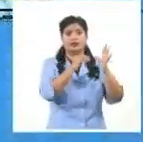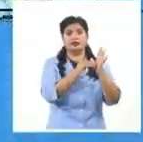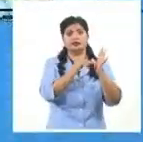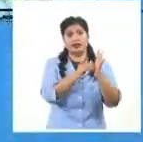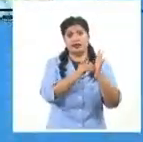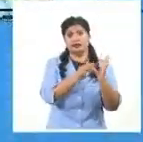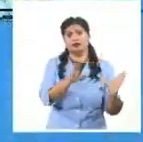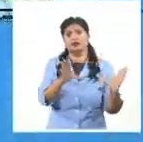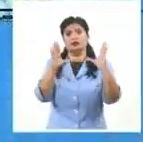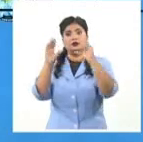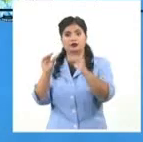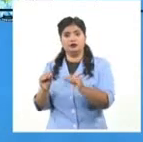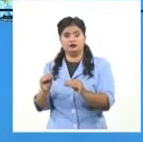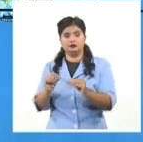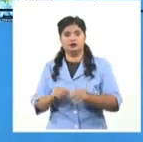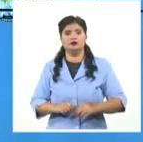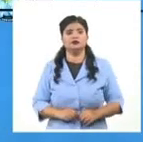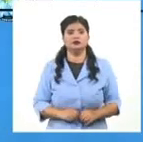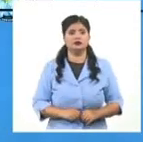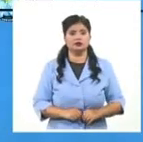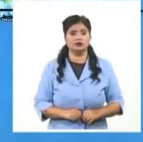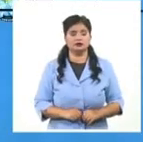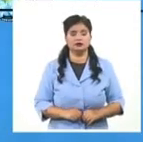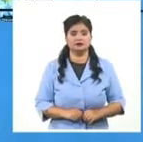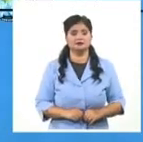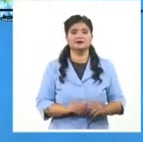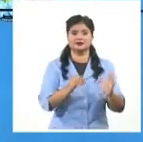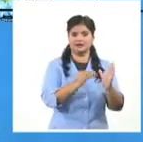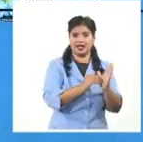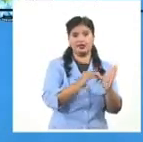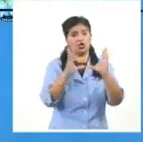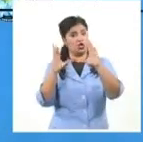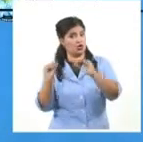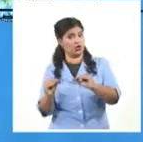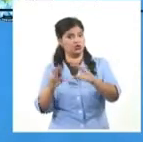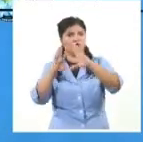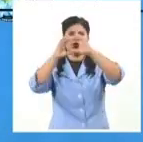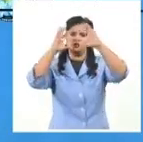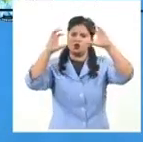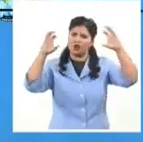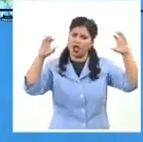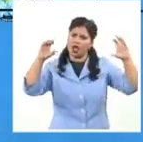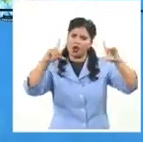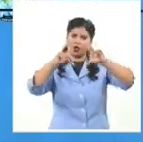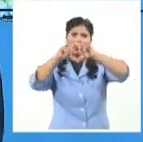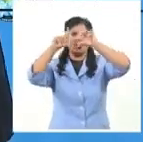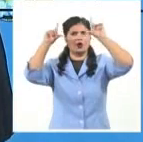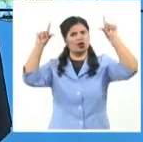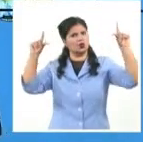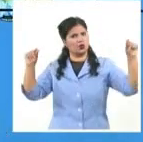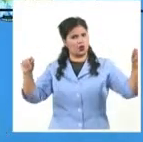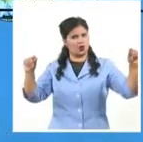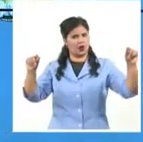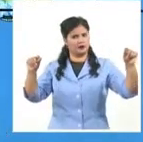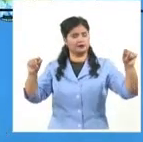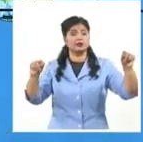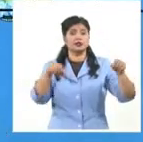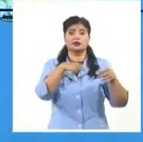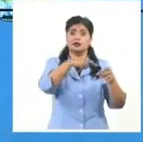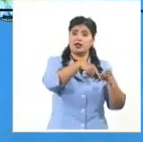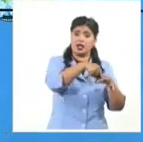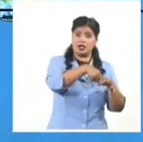el pronóstico para la tarde y la noche vamos a tener cielo parcialmente nublado, llegará nublado desde la provincia de la Isla